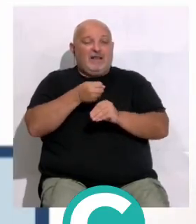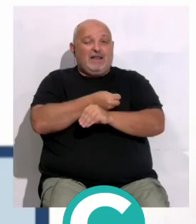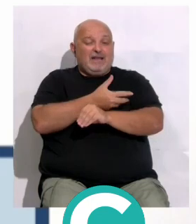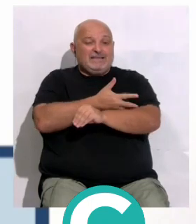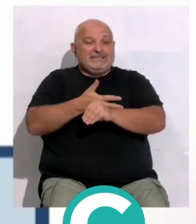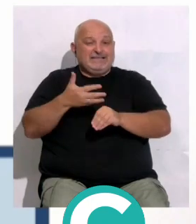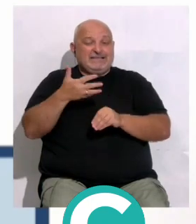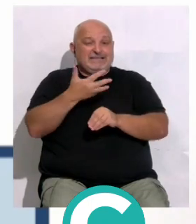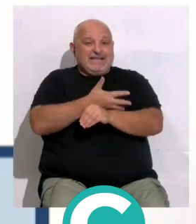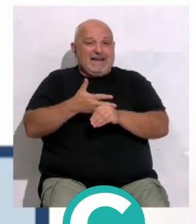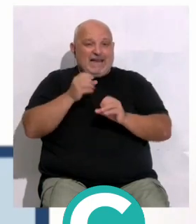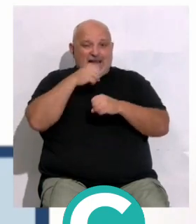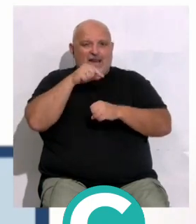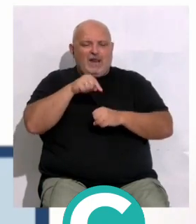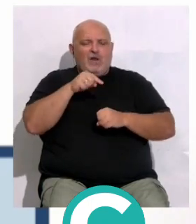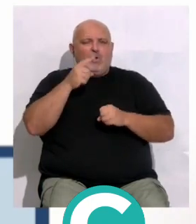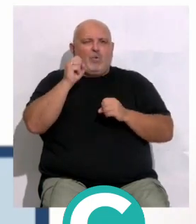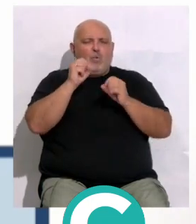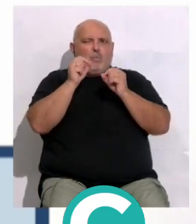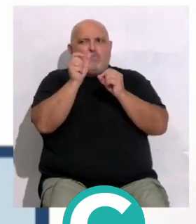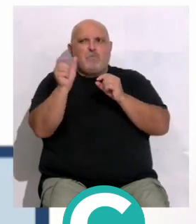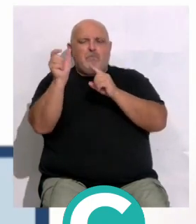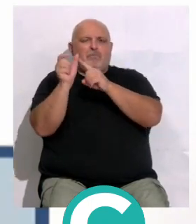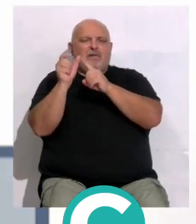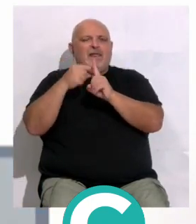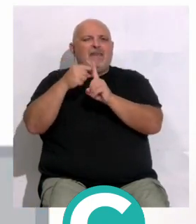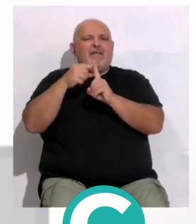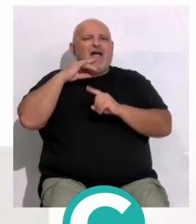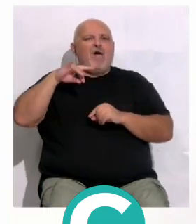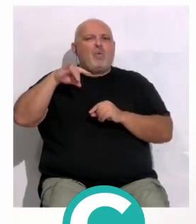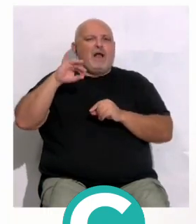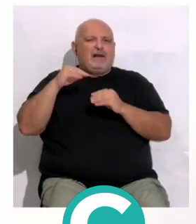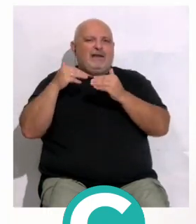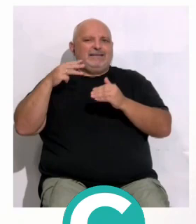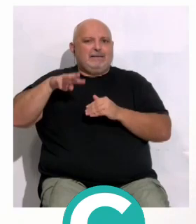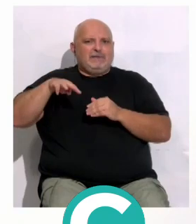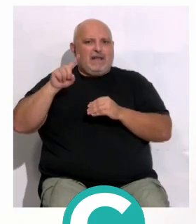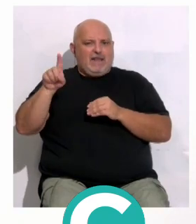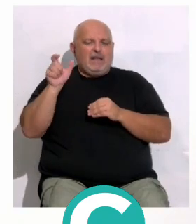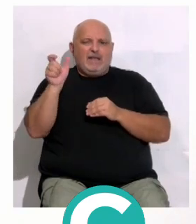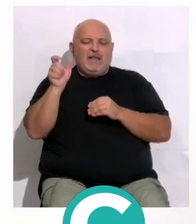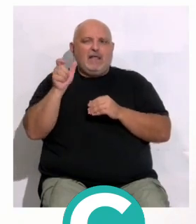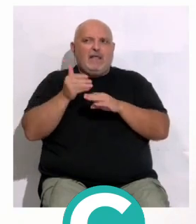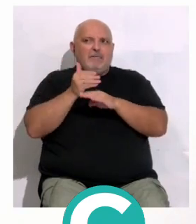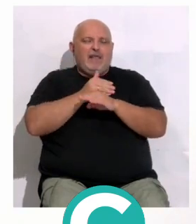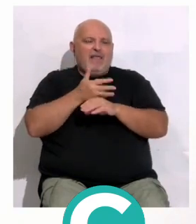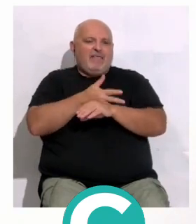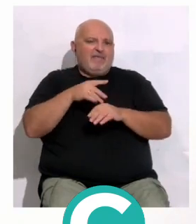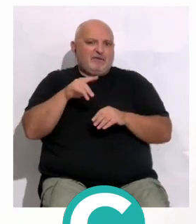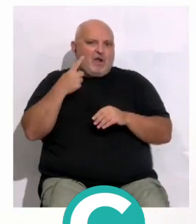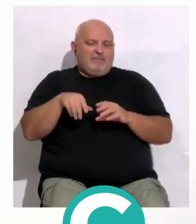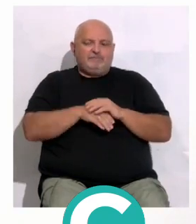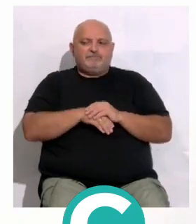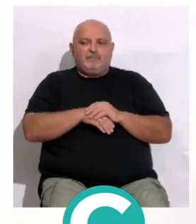sangre la hemoglobina glicosilada, que es un marcador que te dice tus niveles de azúcar en los tres últimos meses, como prediabético o